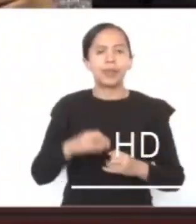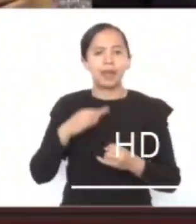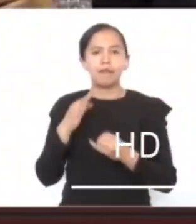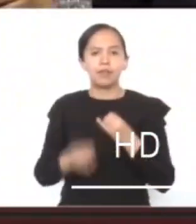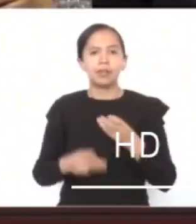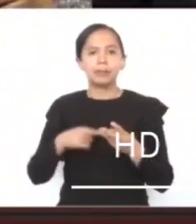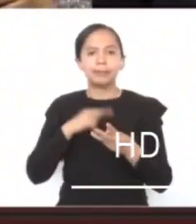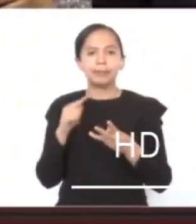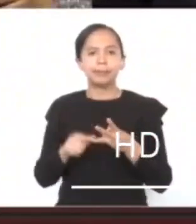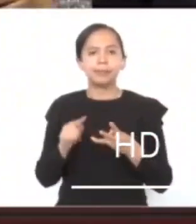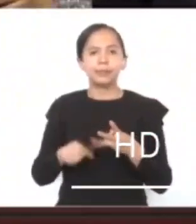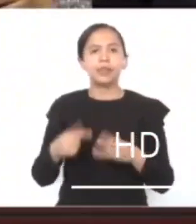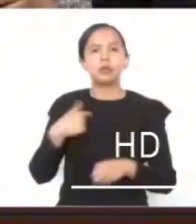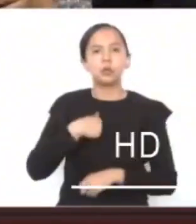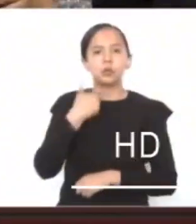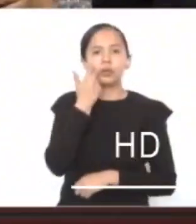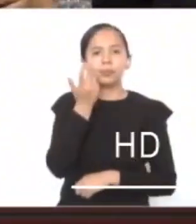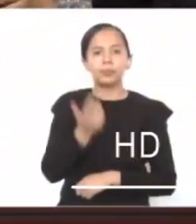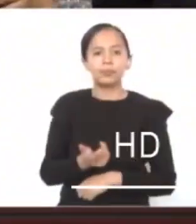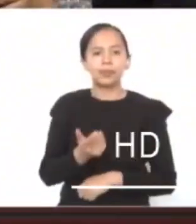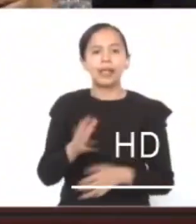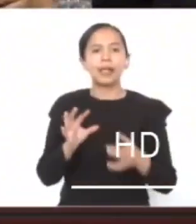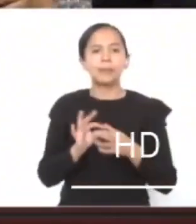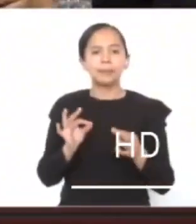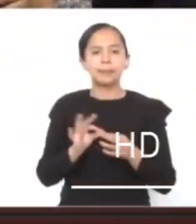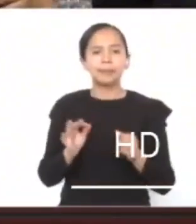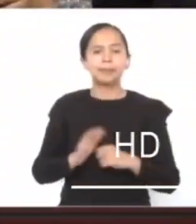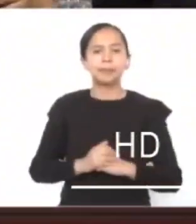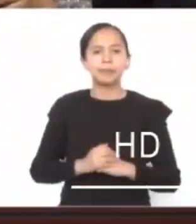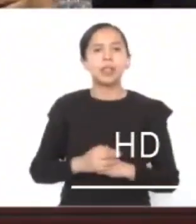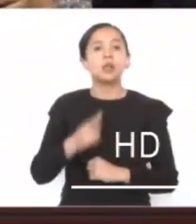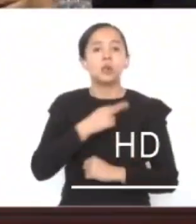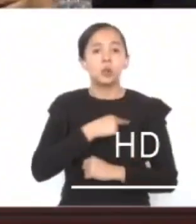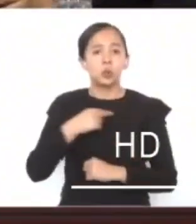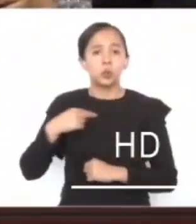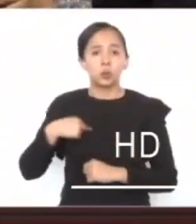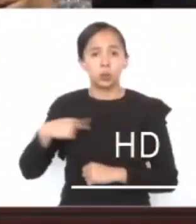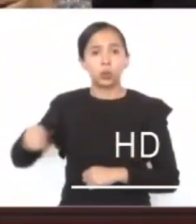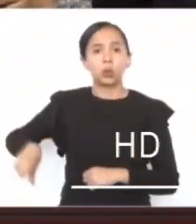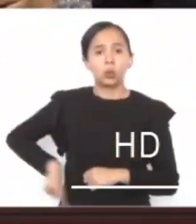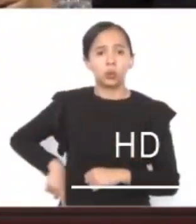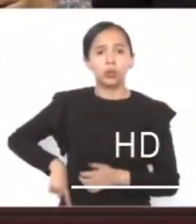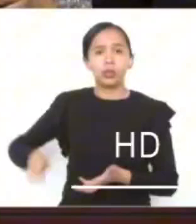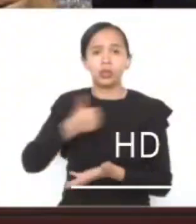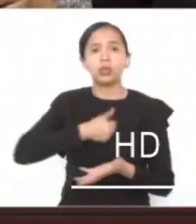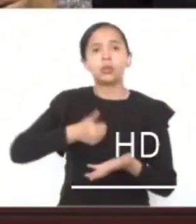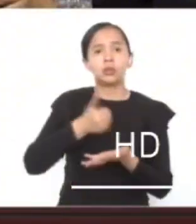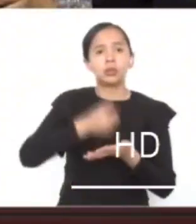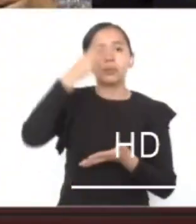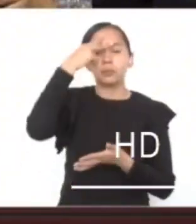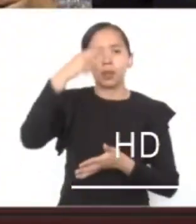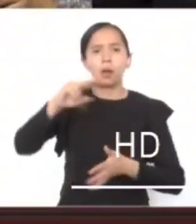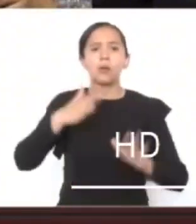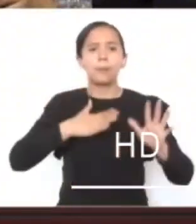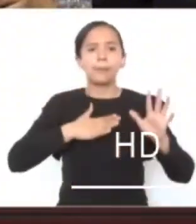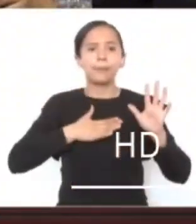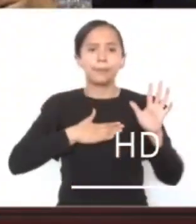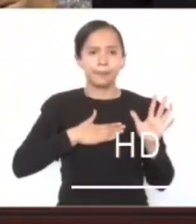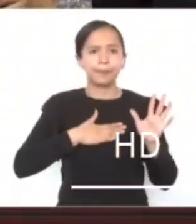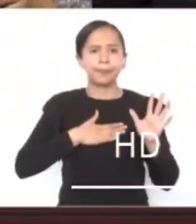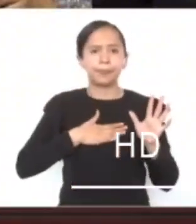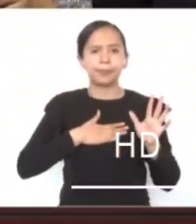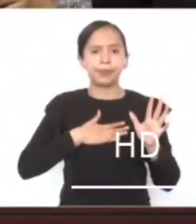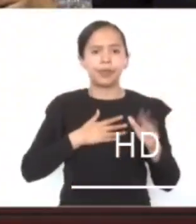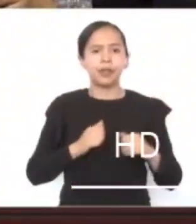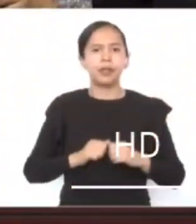finalmente quiero refrendar el compromiso del gobierno de la Ciudad de México